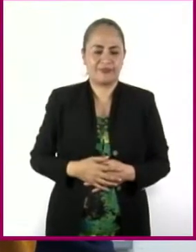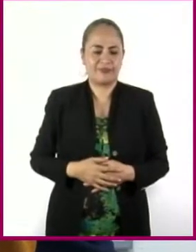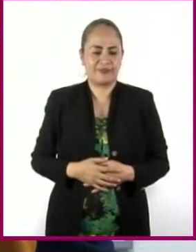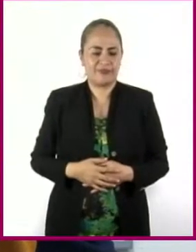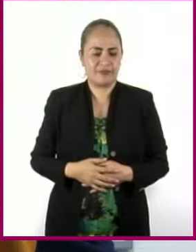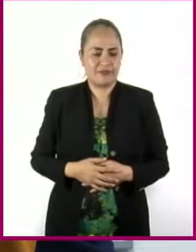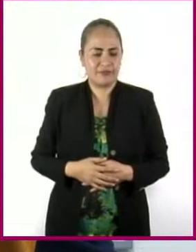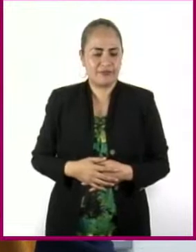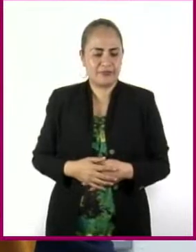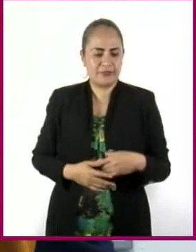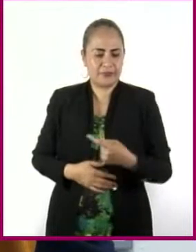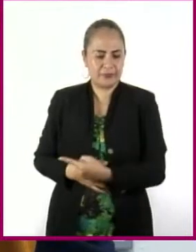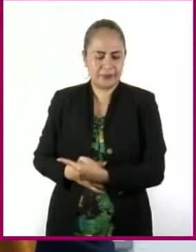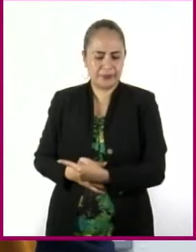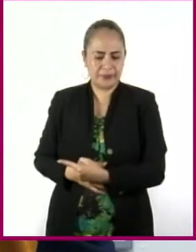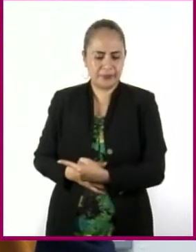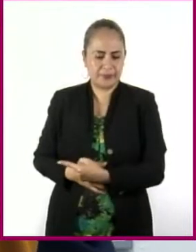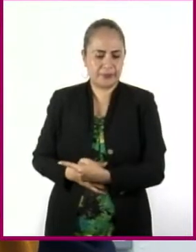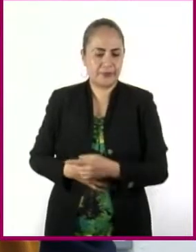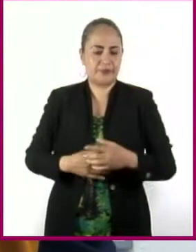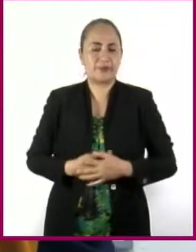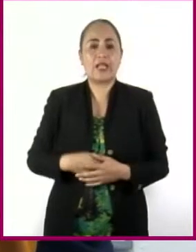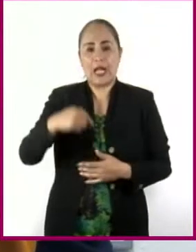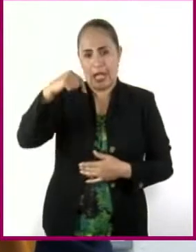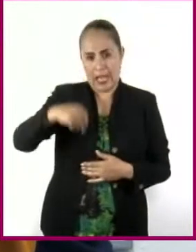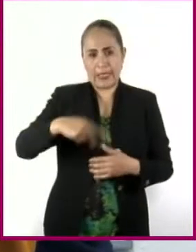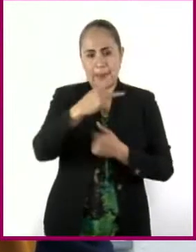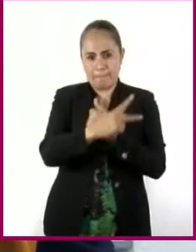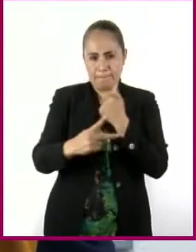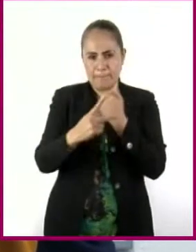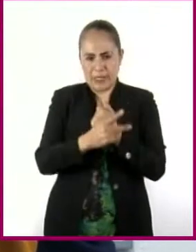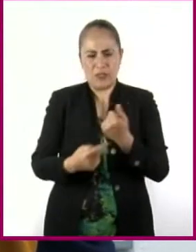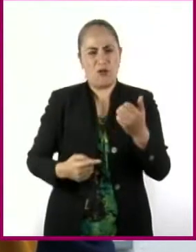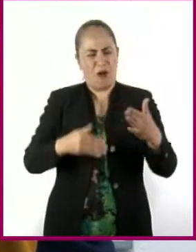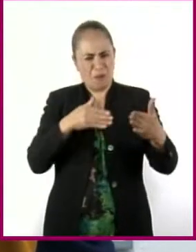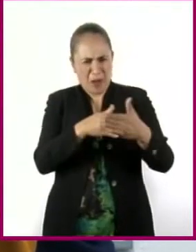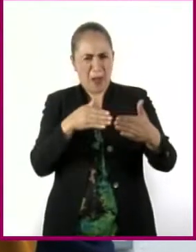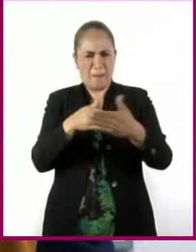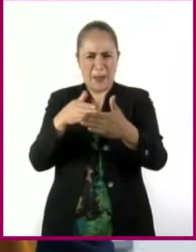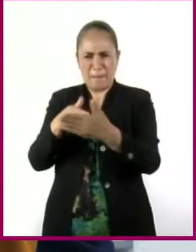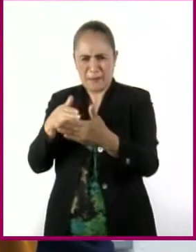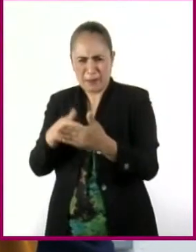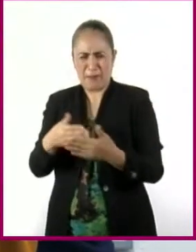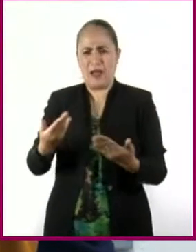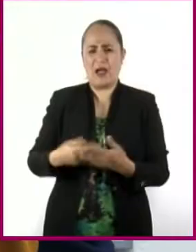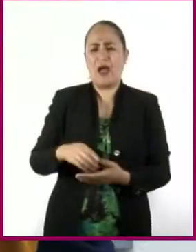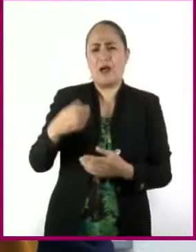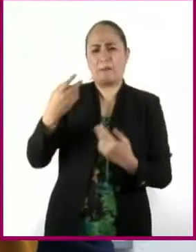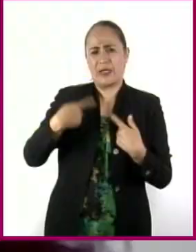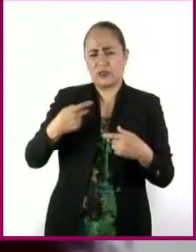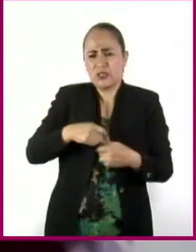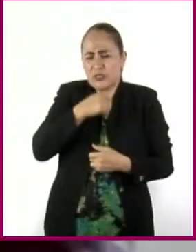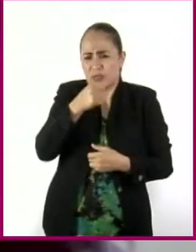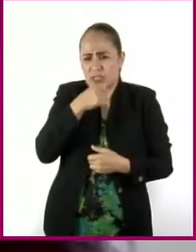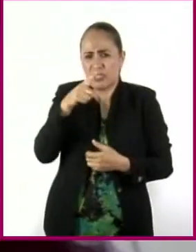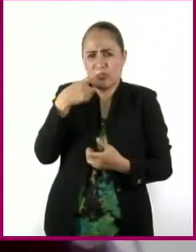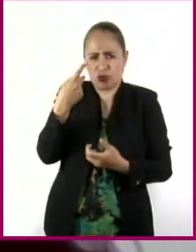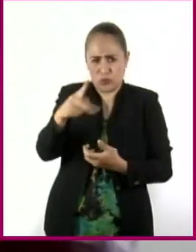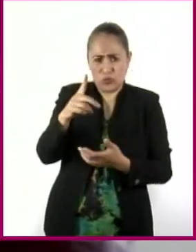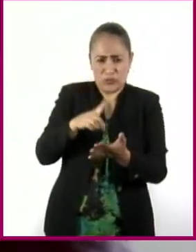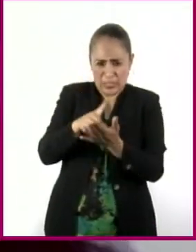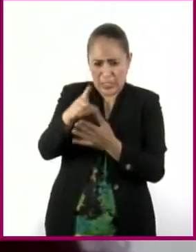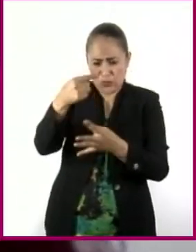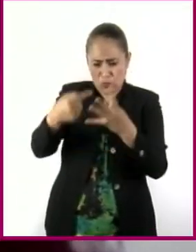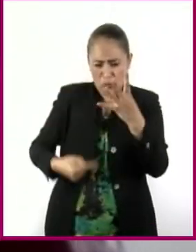¿Y cuáles son los principales desafíos que enfrenta nuestro país para que los adultos mayores ejerzan sus derechos? Son